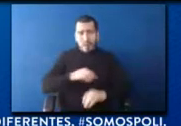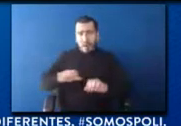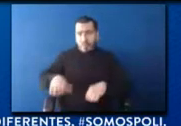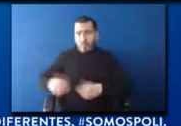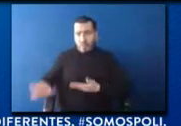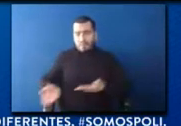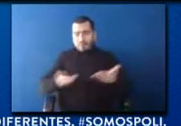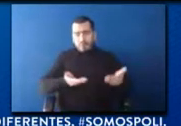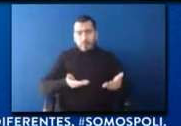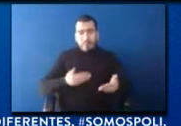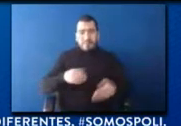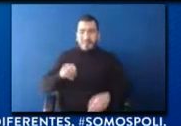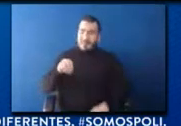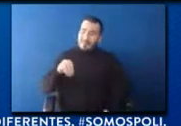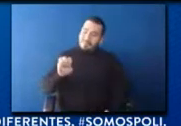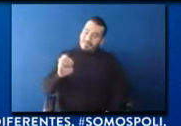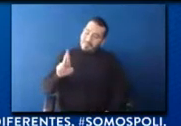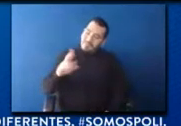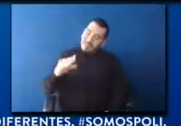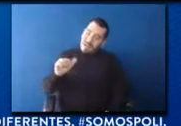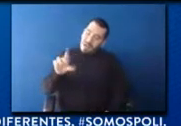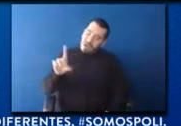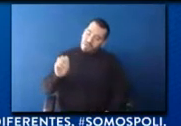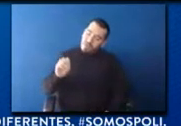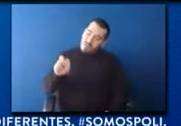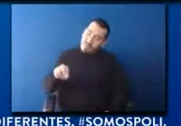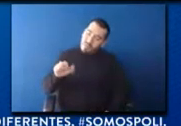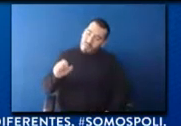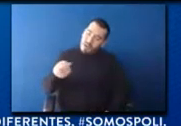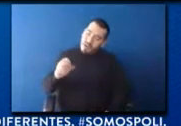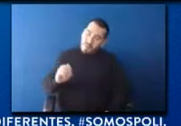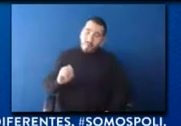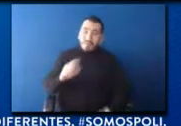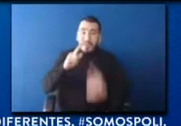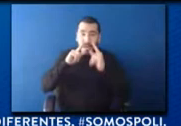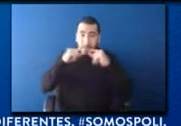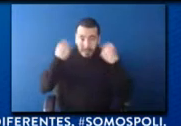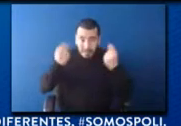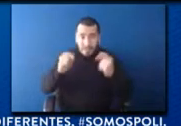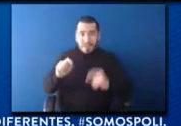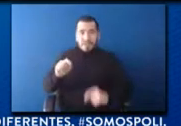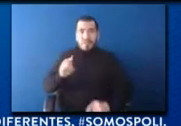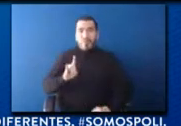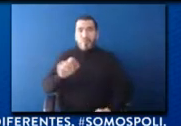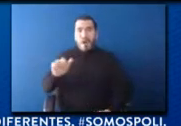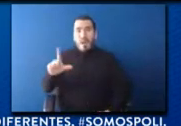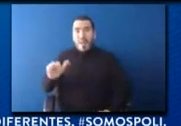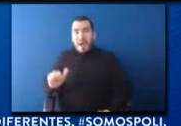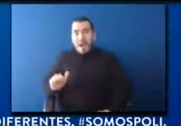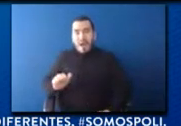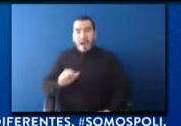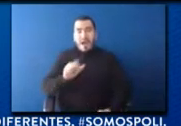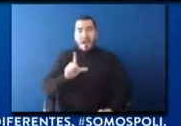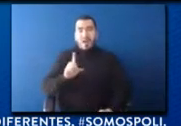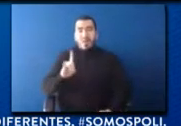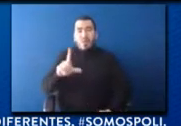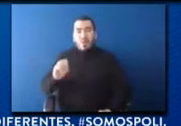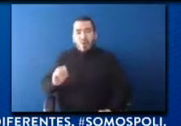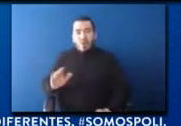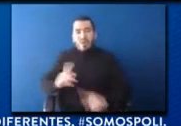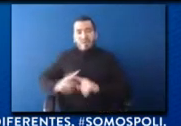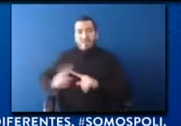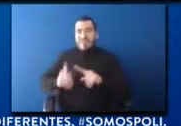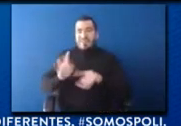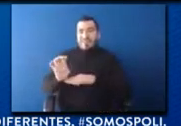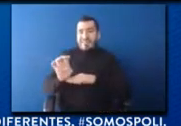de Mercado Pago, Mercado Libre, RappiPay, las entidades de Walla, Lulo, y podría hacer todo ese listado de entidades que ya ni